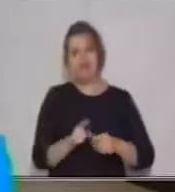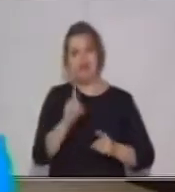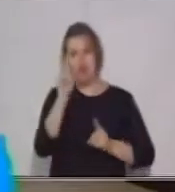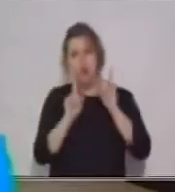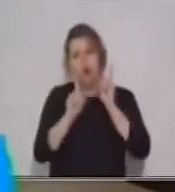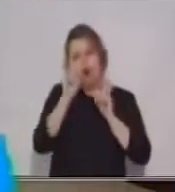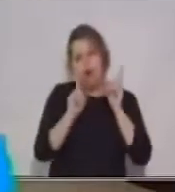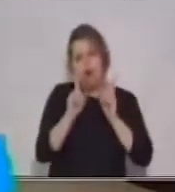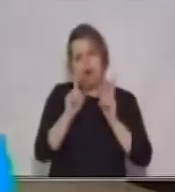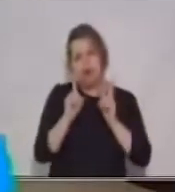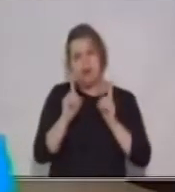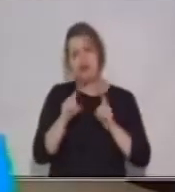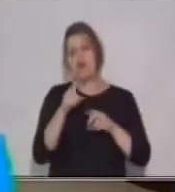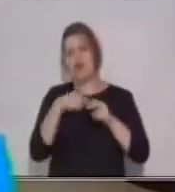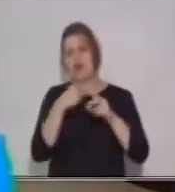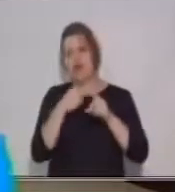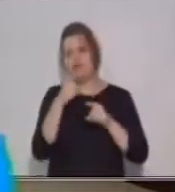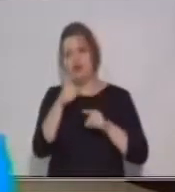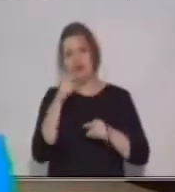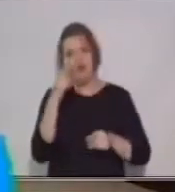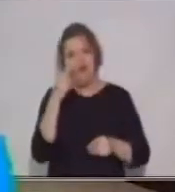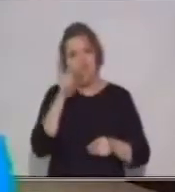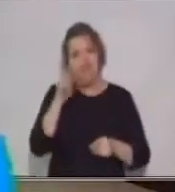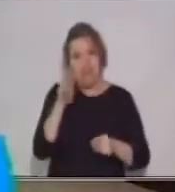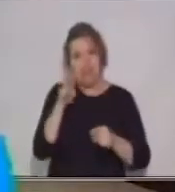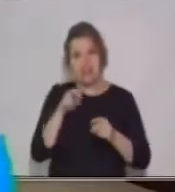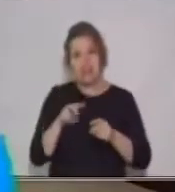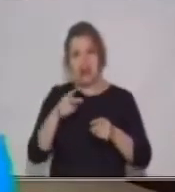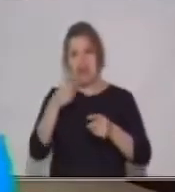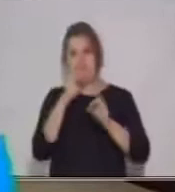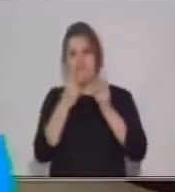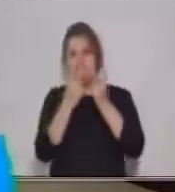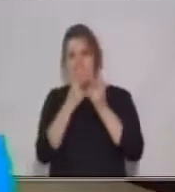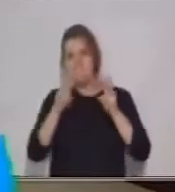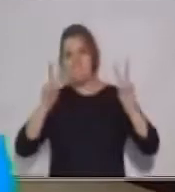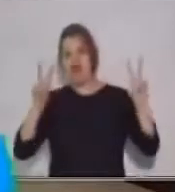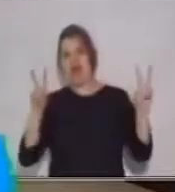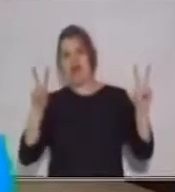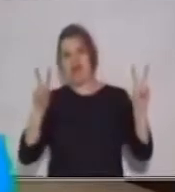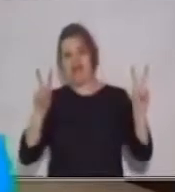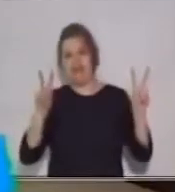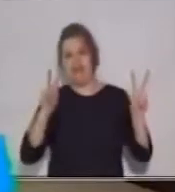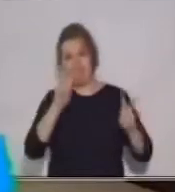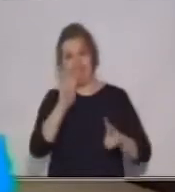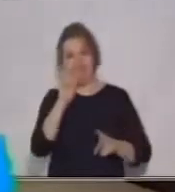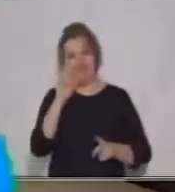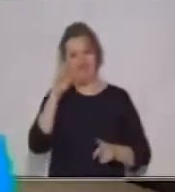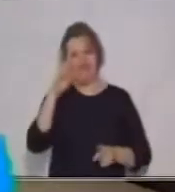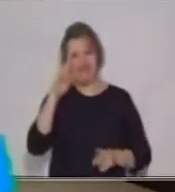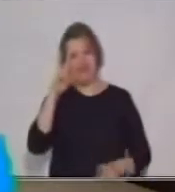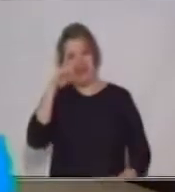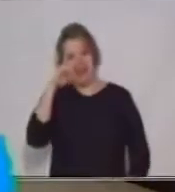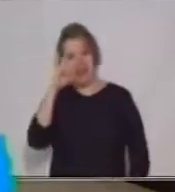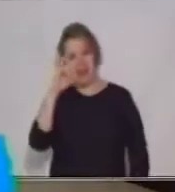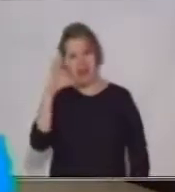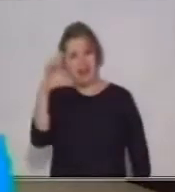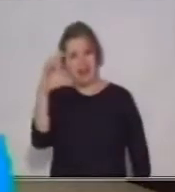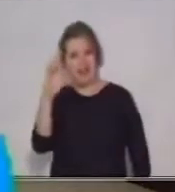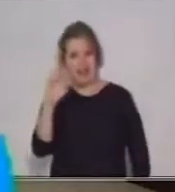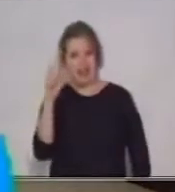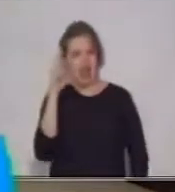distancia desde el vértice hasta el foco. Entonces, este 4 está multiplicando. Lo